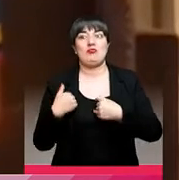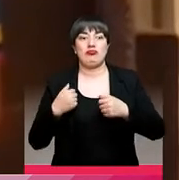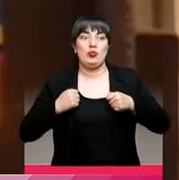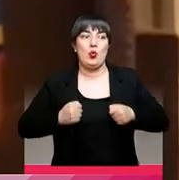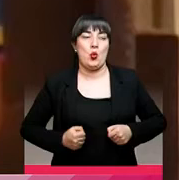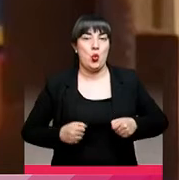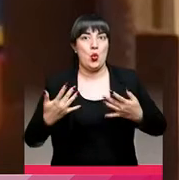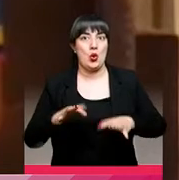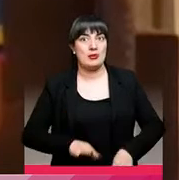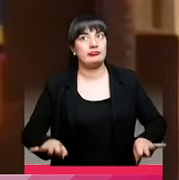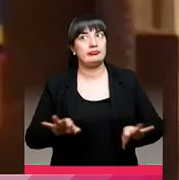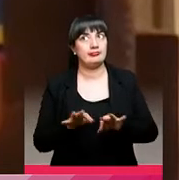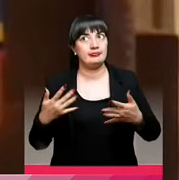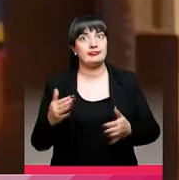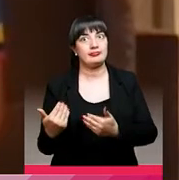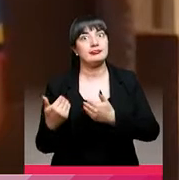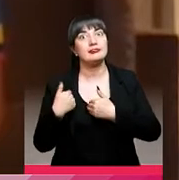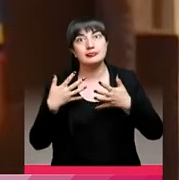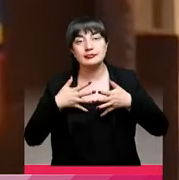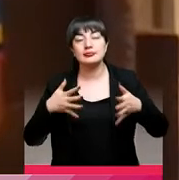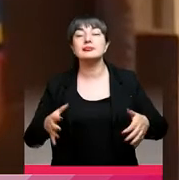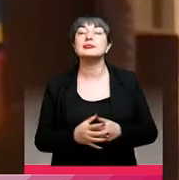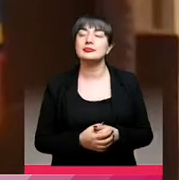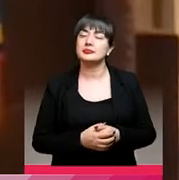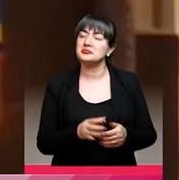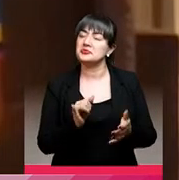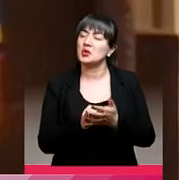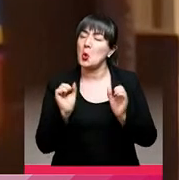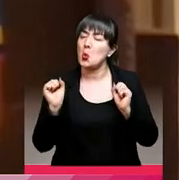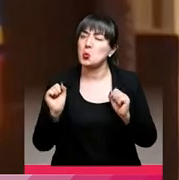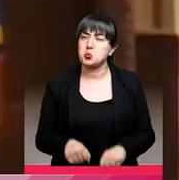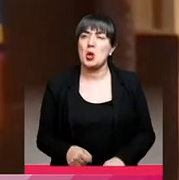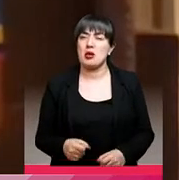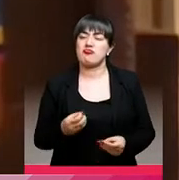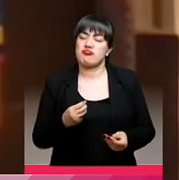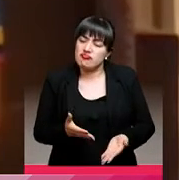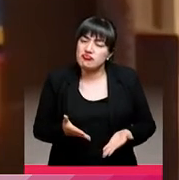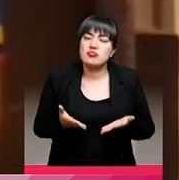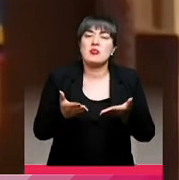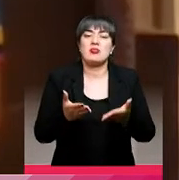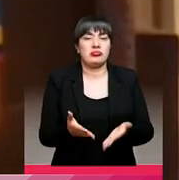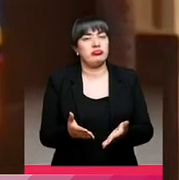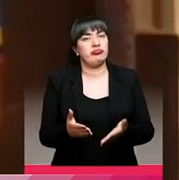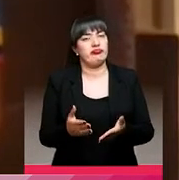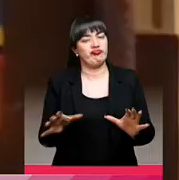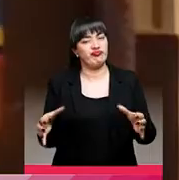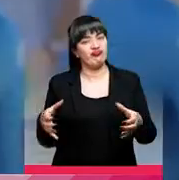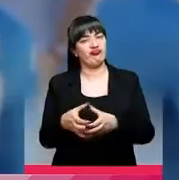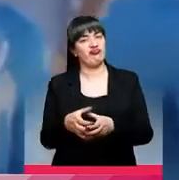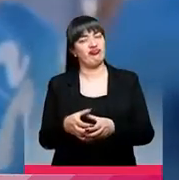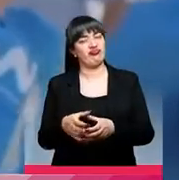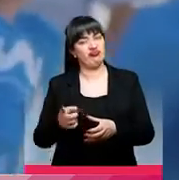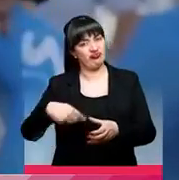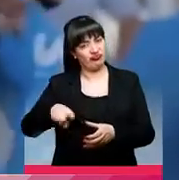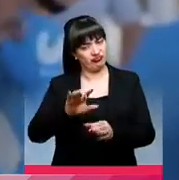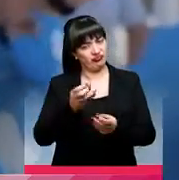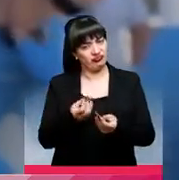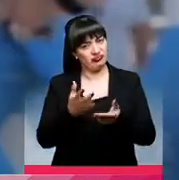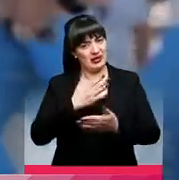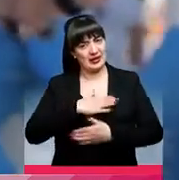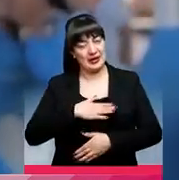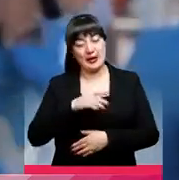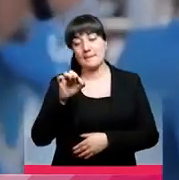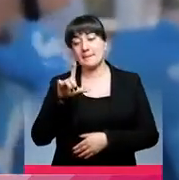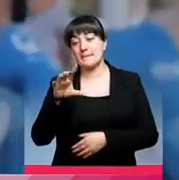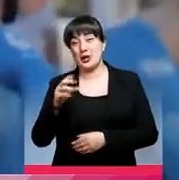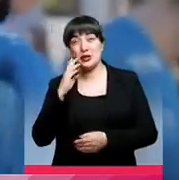es la responsabilidad que tengo. Creo que le puedo dar a la selección muchísima tranquilidad. Paula Patiño del Movistar